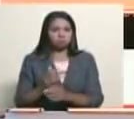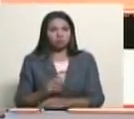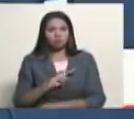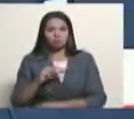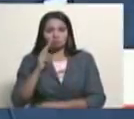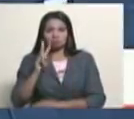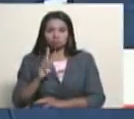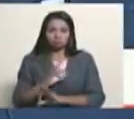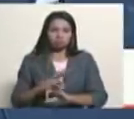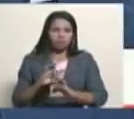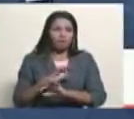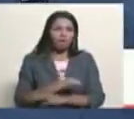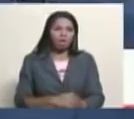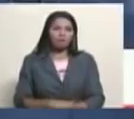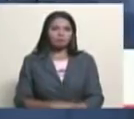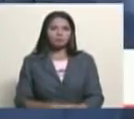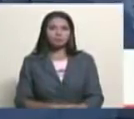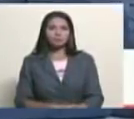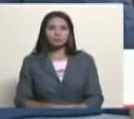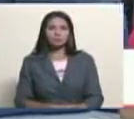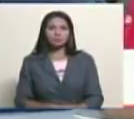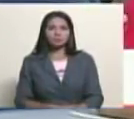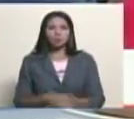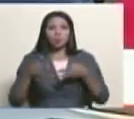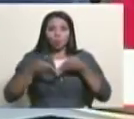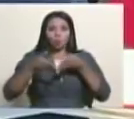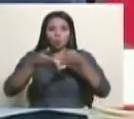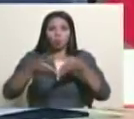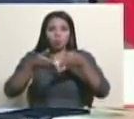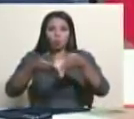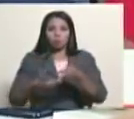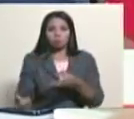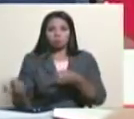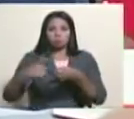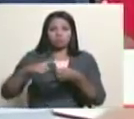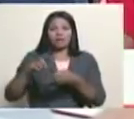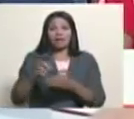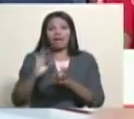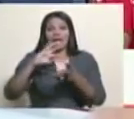definitivamente. Los barcos que traían los CLAP